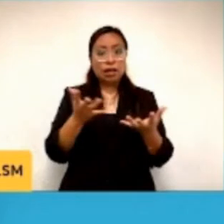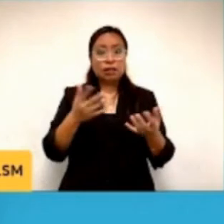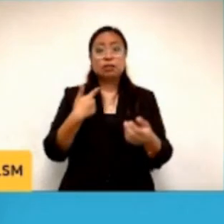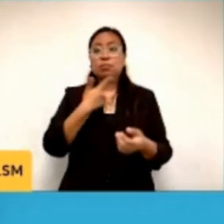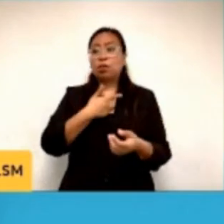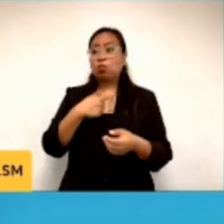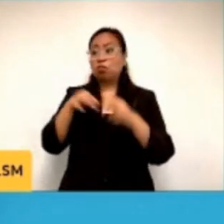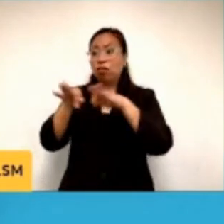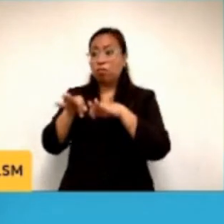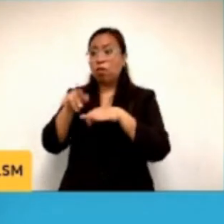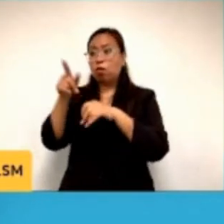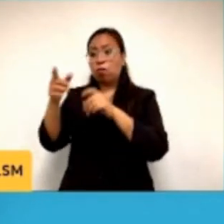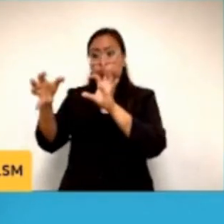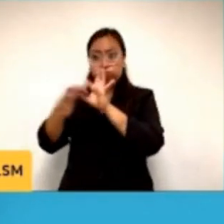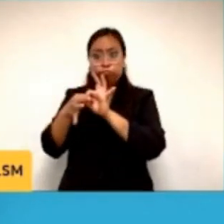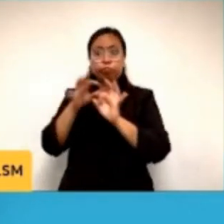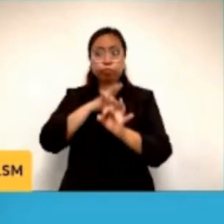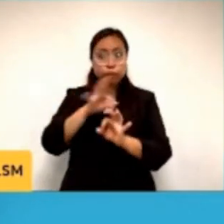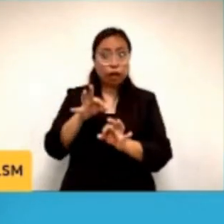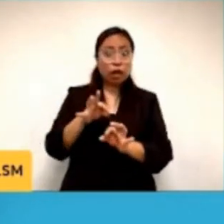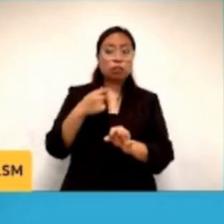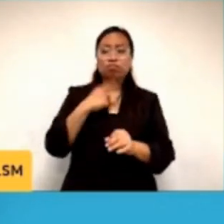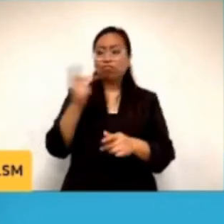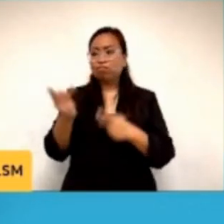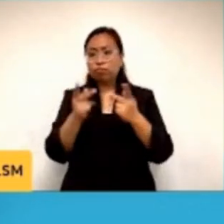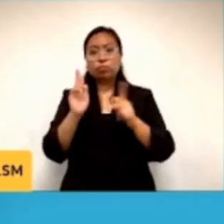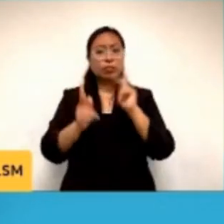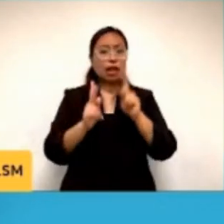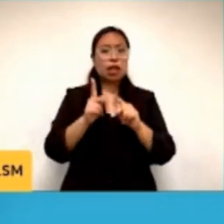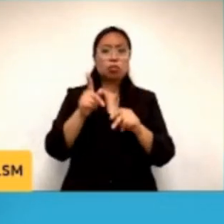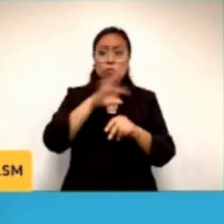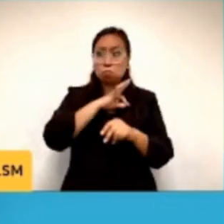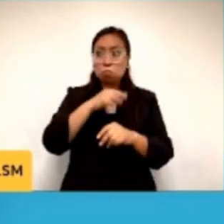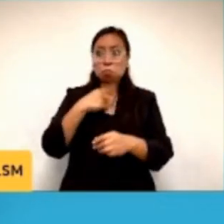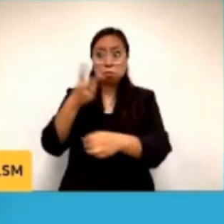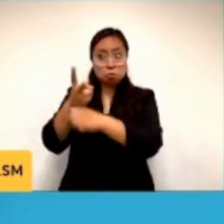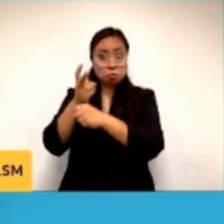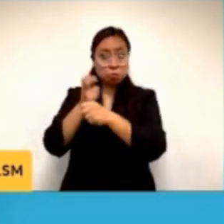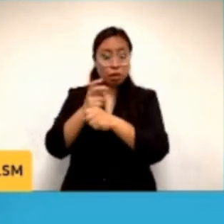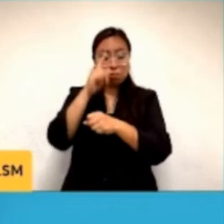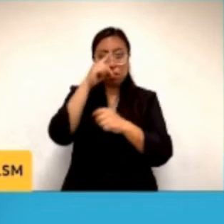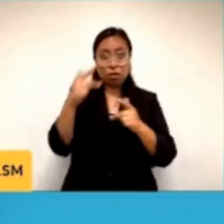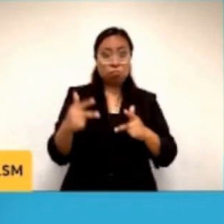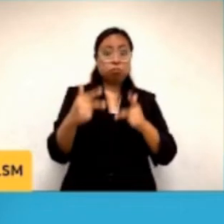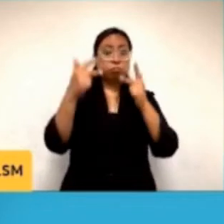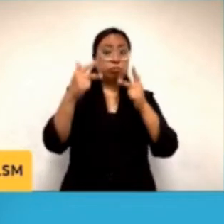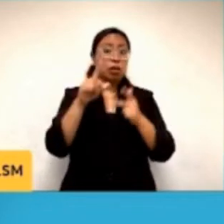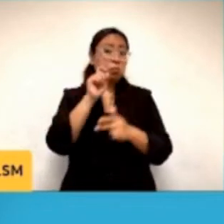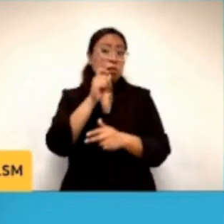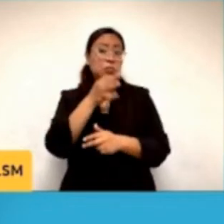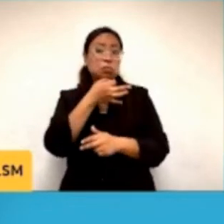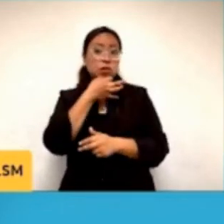o llegar a hacer lo que tú estás haciendo. ¿Me permites invitarte a un café virtual de 20 minutos para conocerte